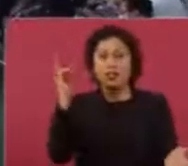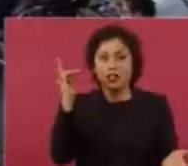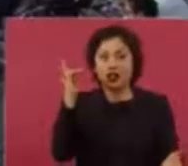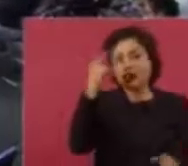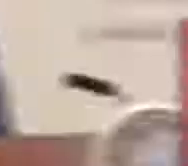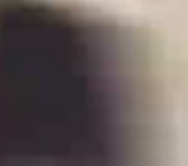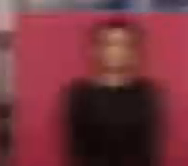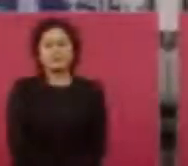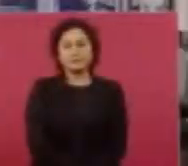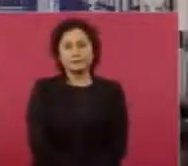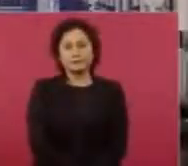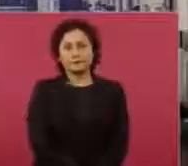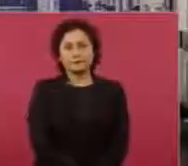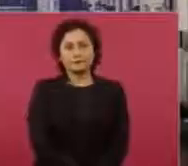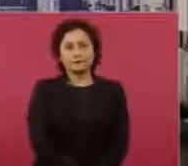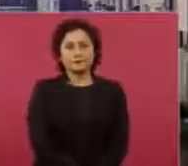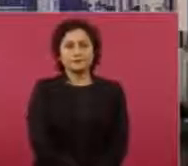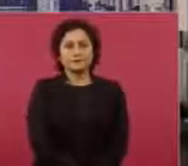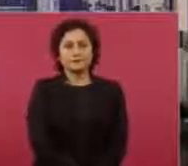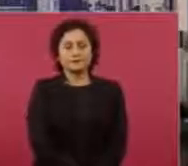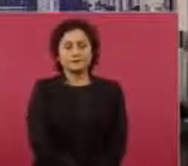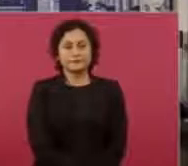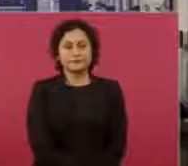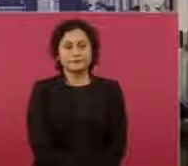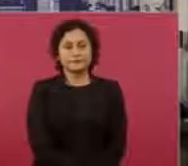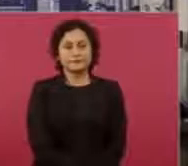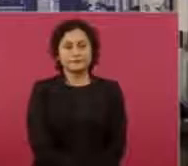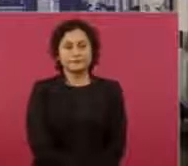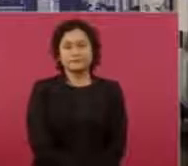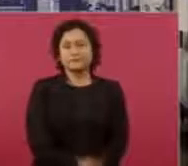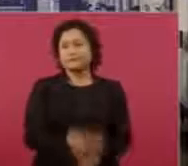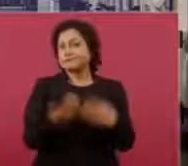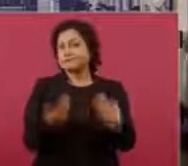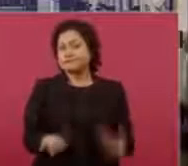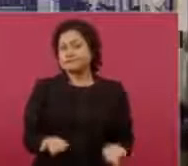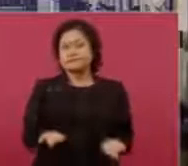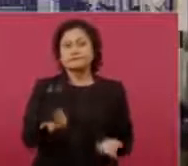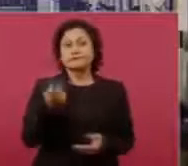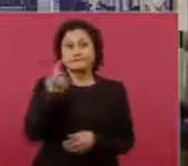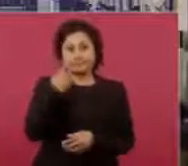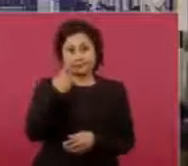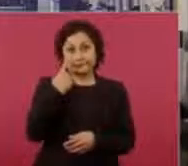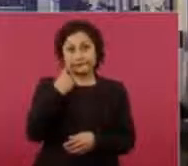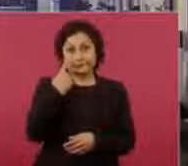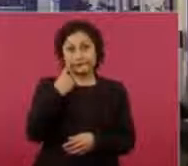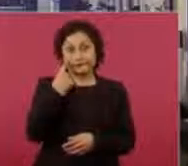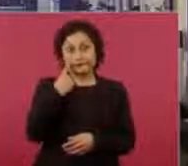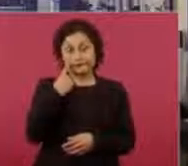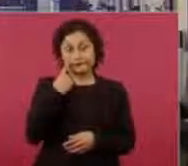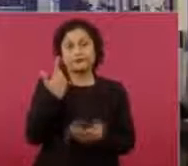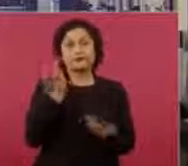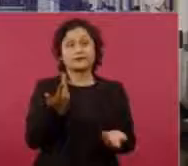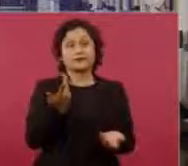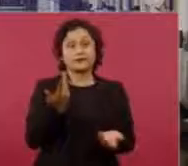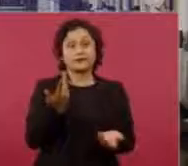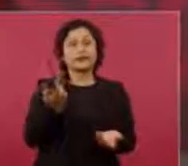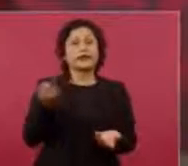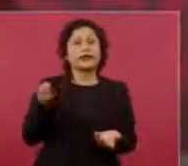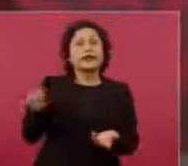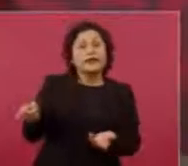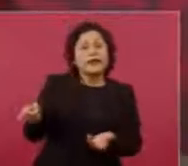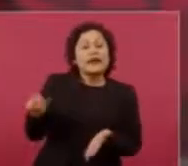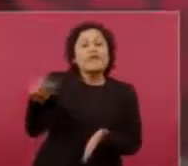país sudamericano Mientras no haya normalidad